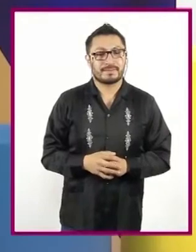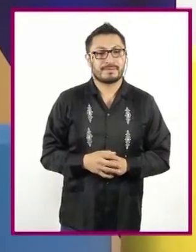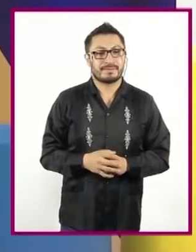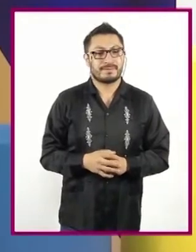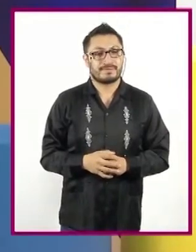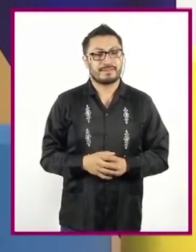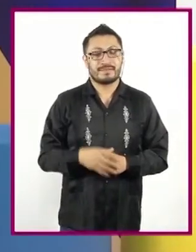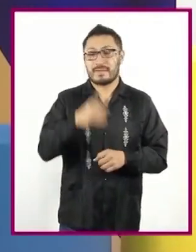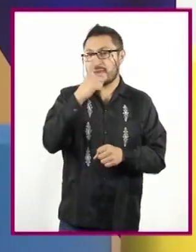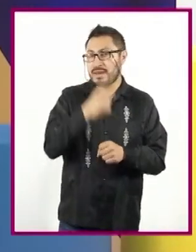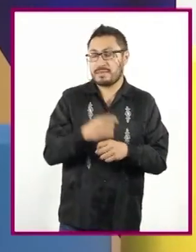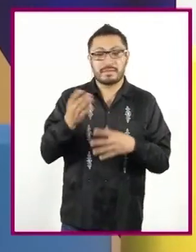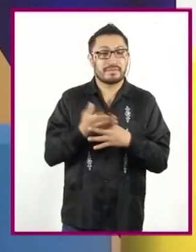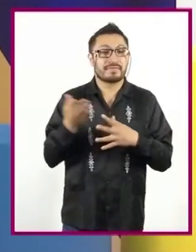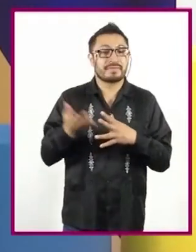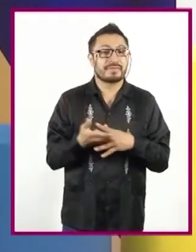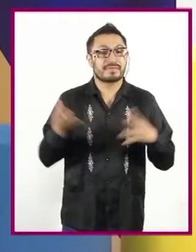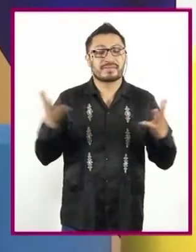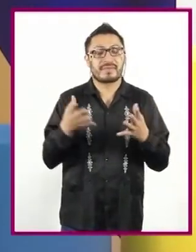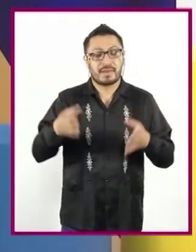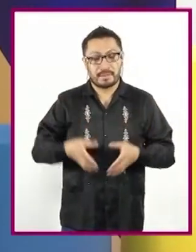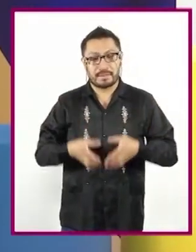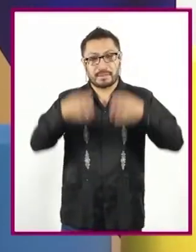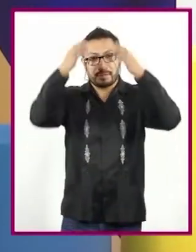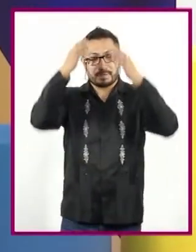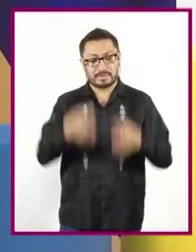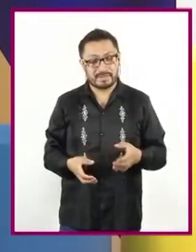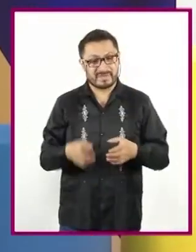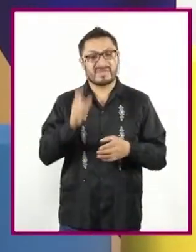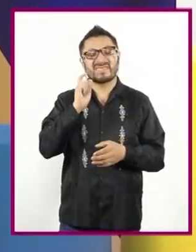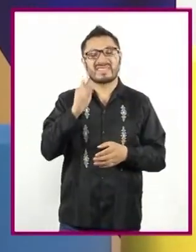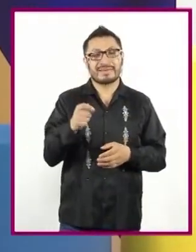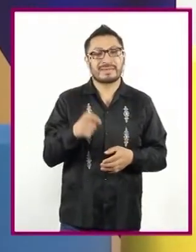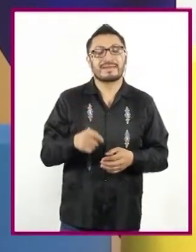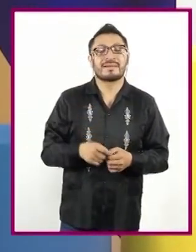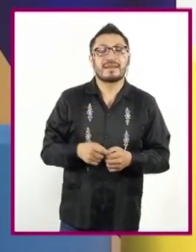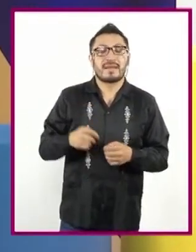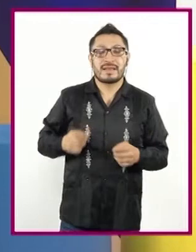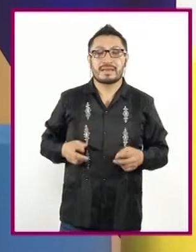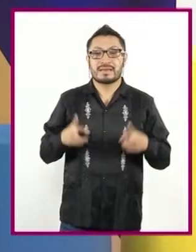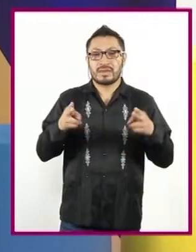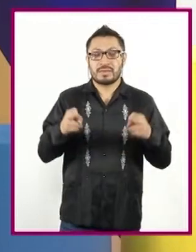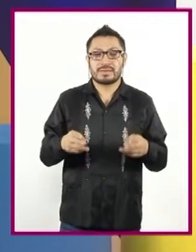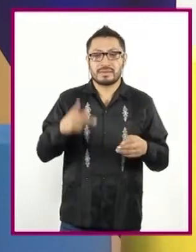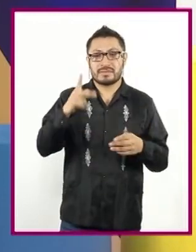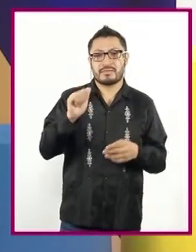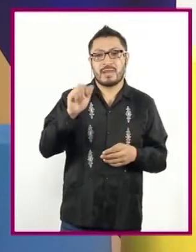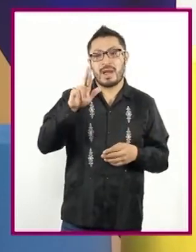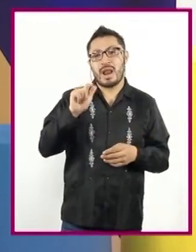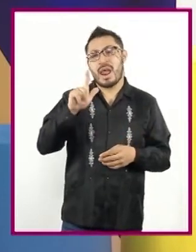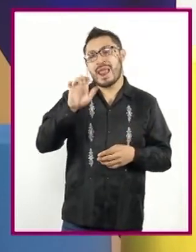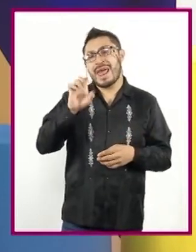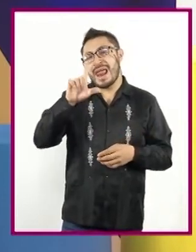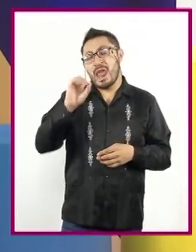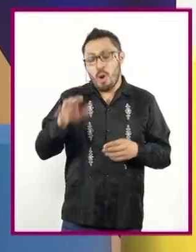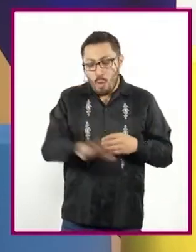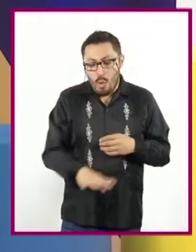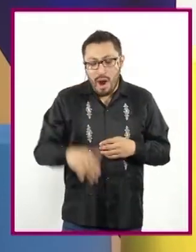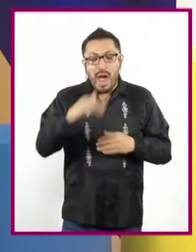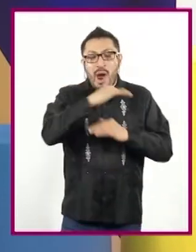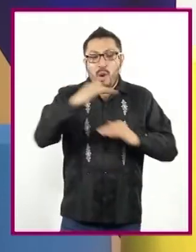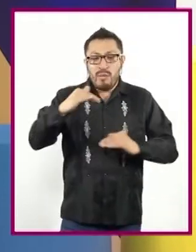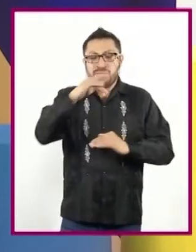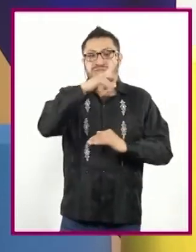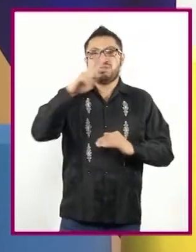La primera sección que se realiza al cilindro es la que corresponde con el corte paralelo a las bases. Pero,